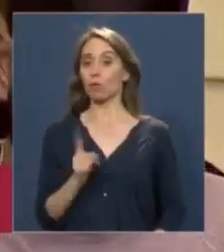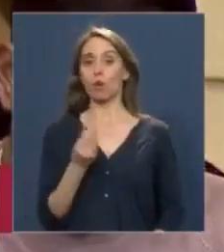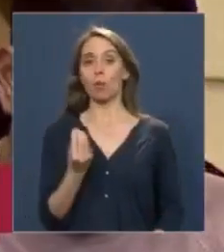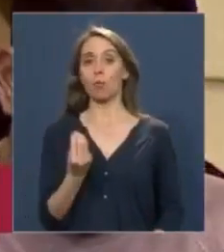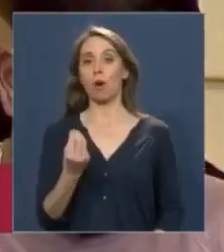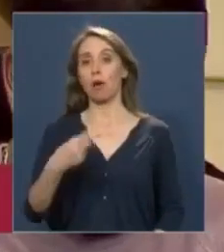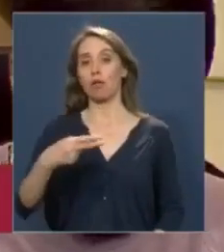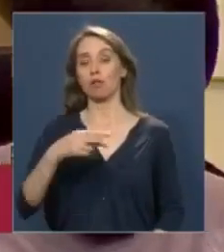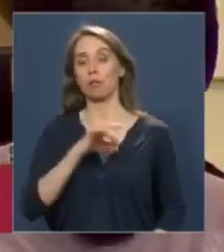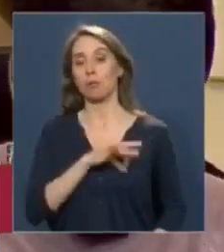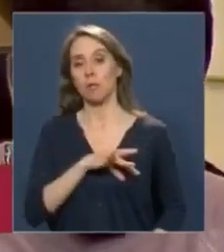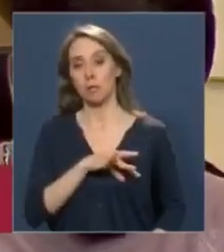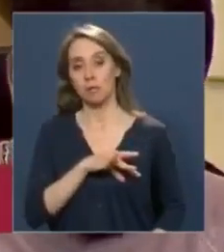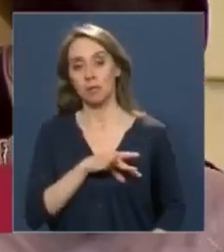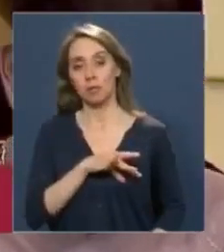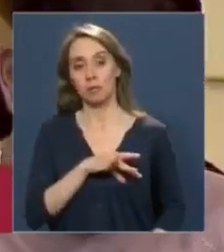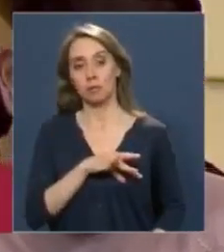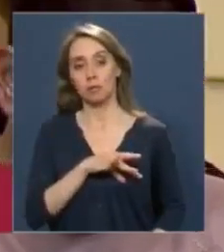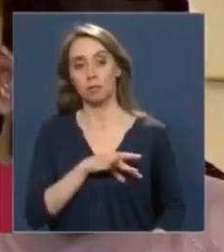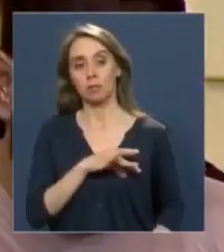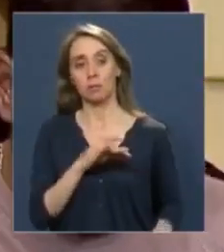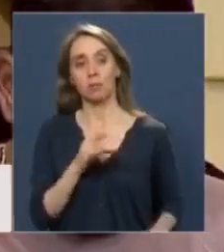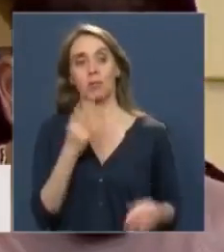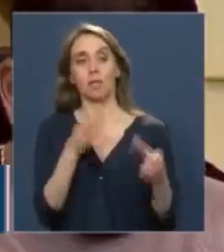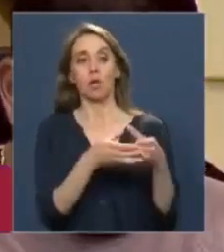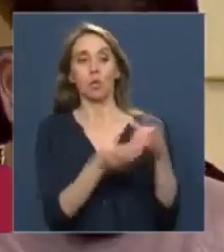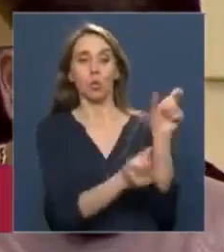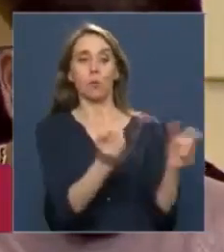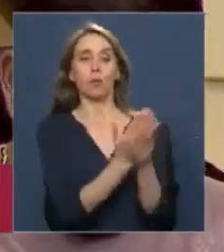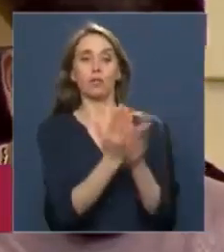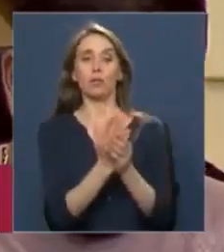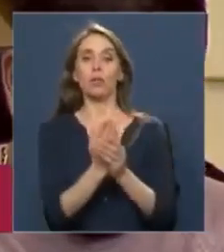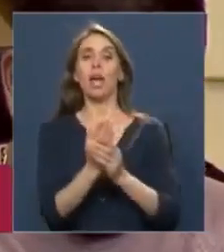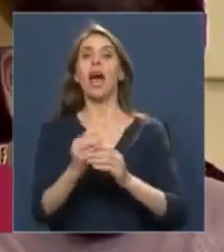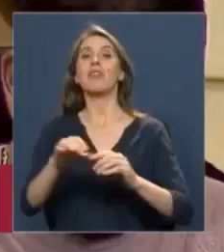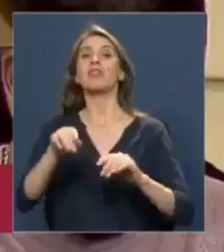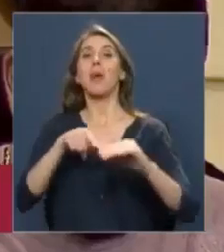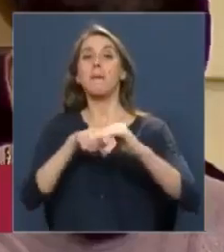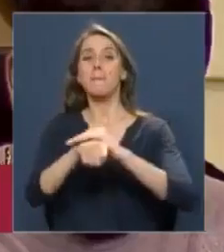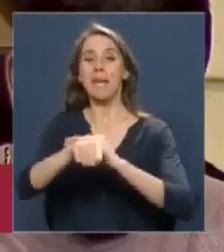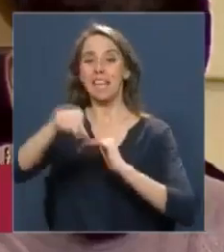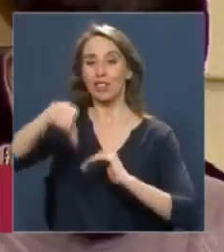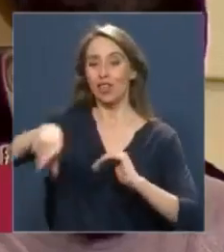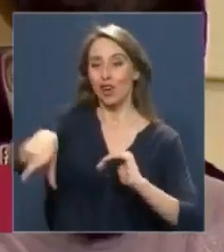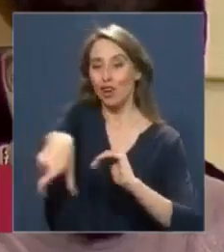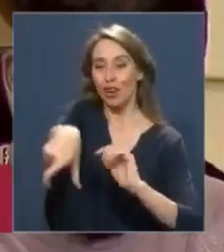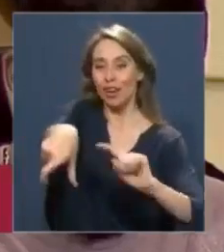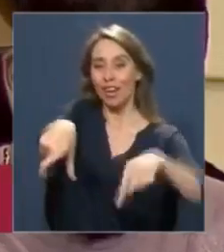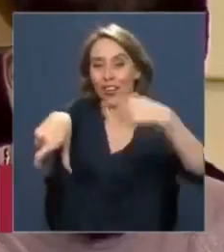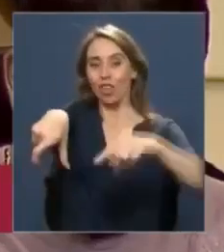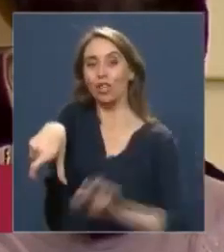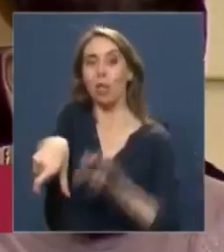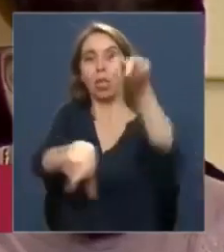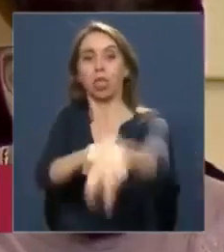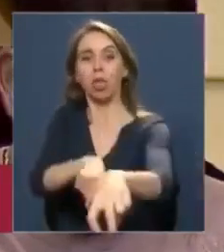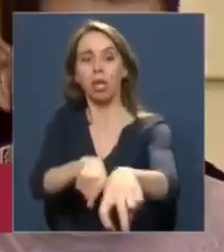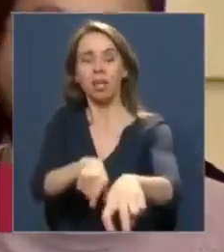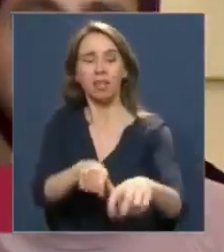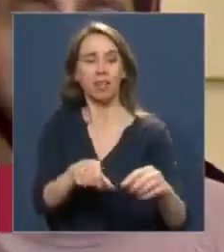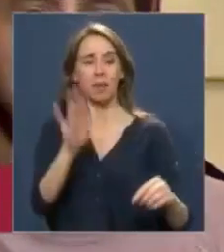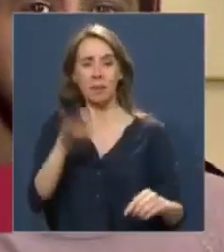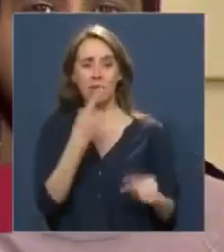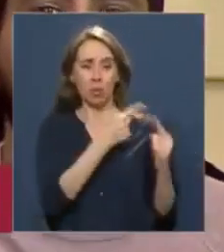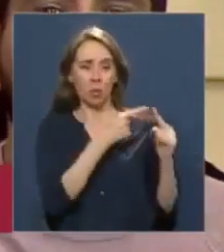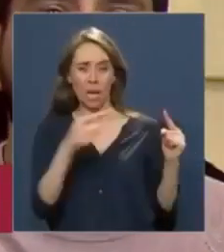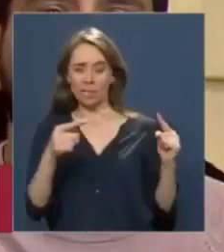Chile. Que hayamos pasado de un grupo de estudiantes que saltaban los torniquetes del metro para hablar en menos de una semana después